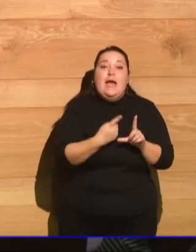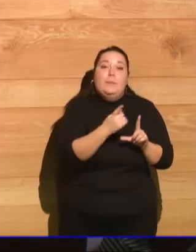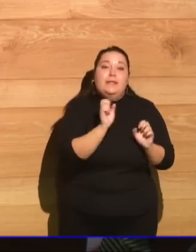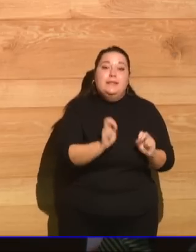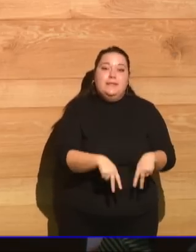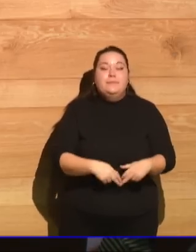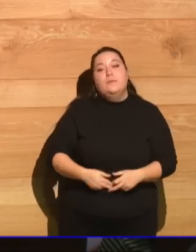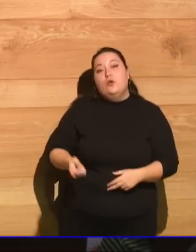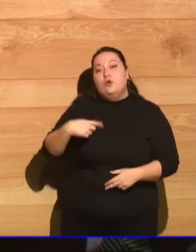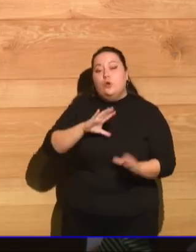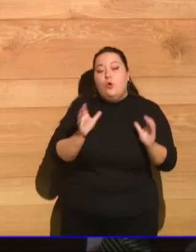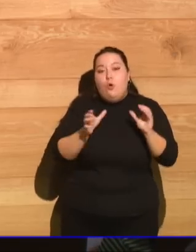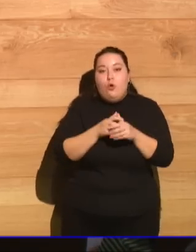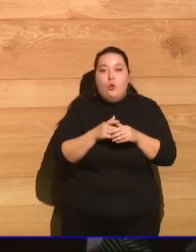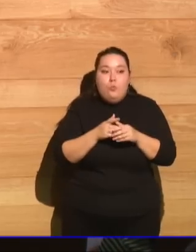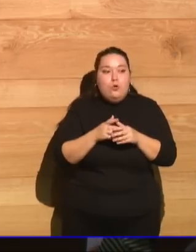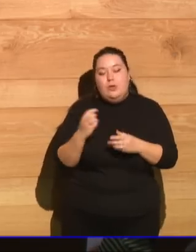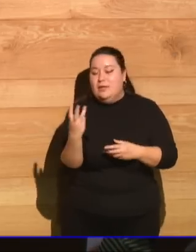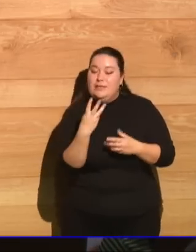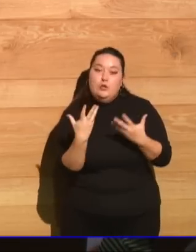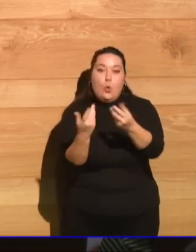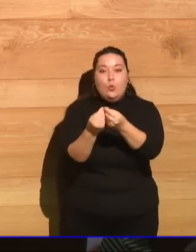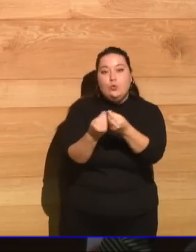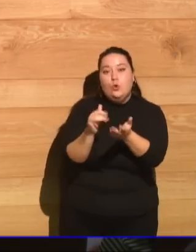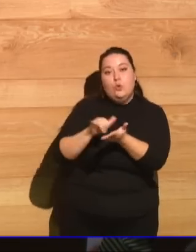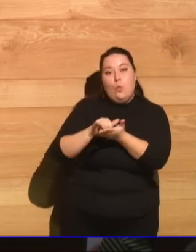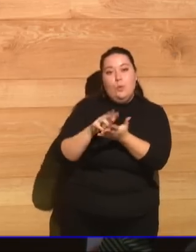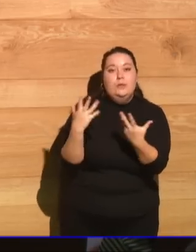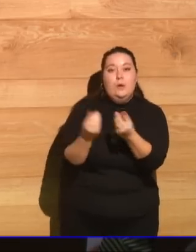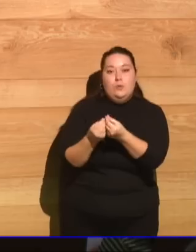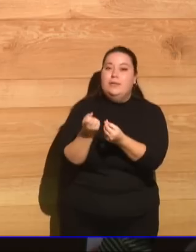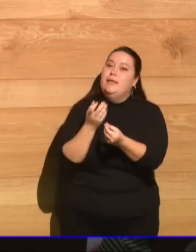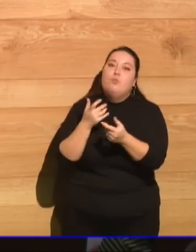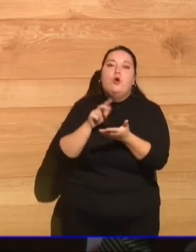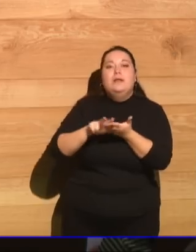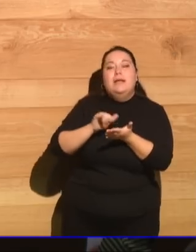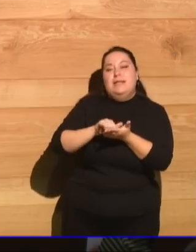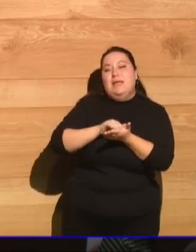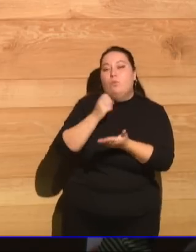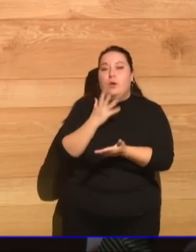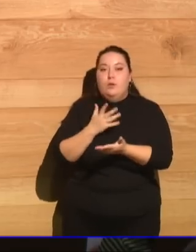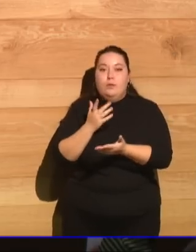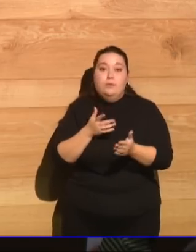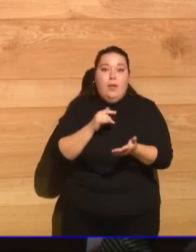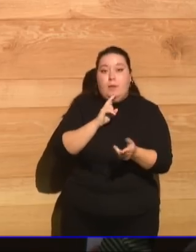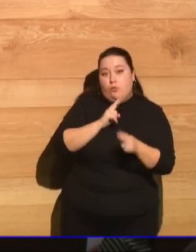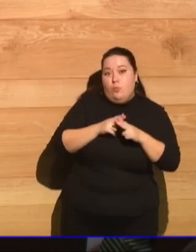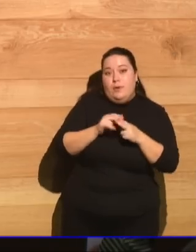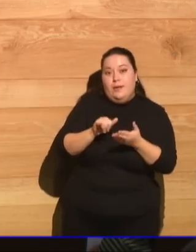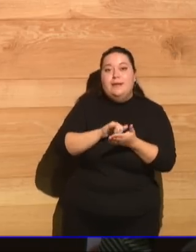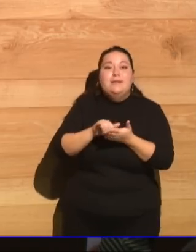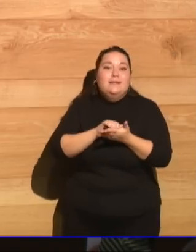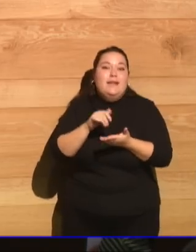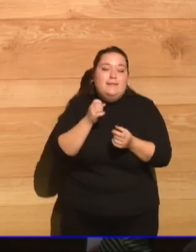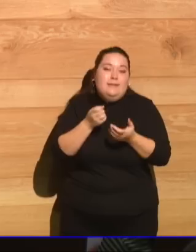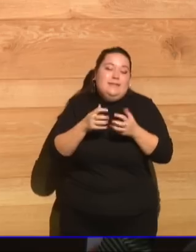2 chats que compartimos. Uno, ellos 3, los 3 amiguitos, ellos 3 solitos, Sí, que es el bueno. es el chat bueno. donde El que se pone chat de verdad. Eso es, que se ponen las